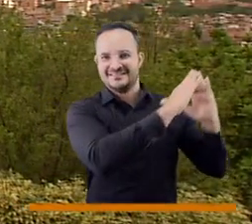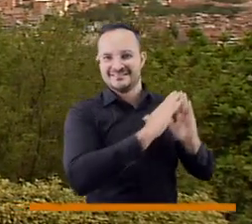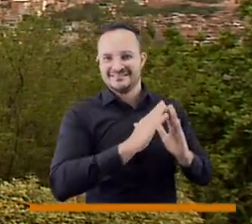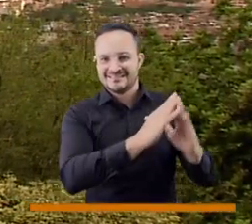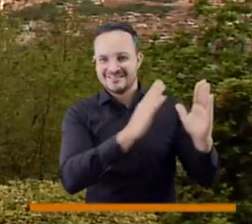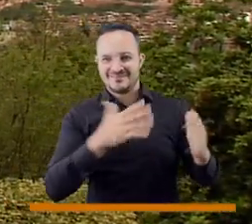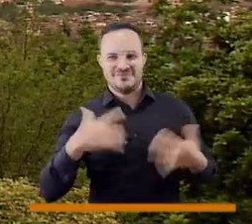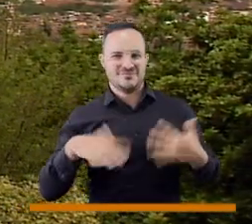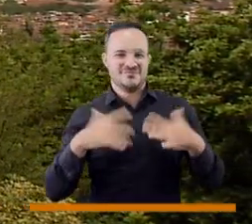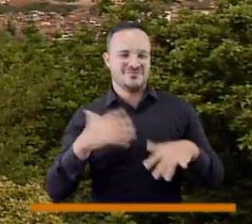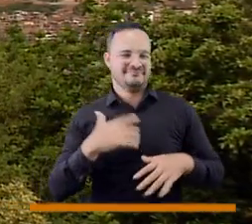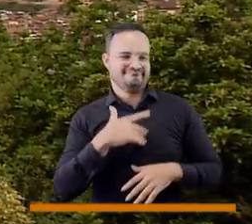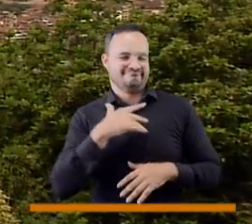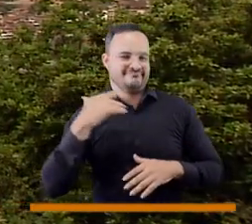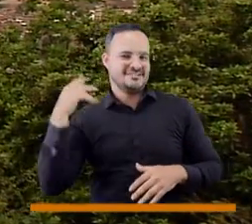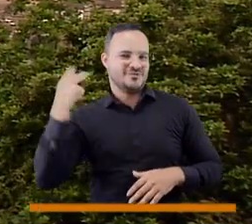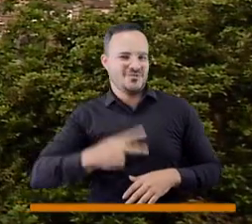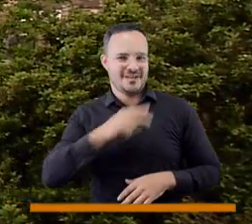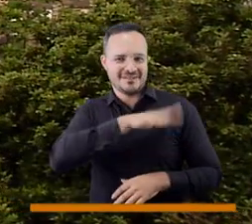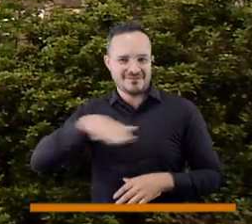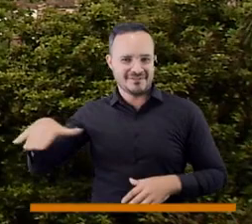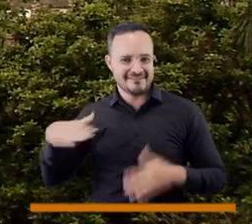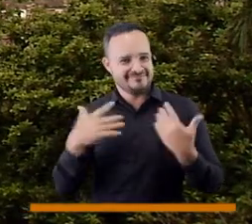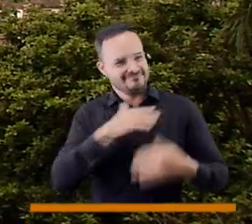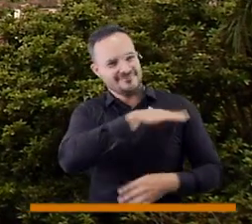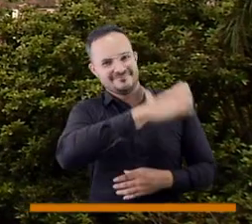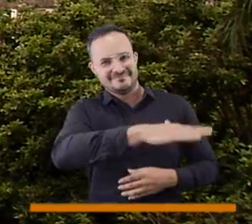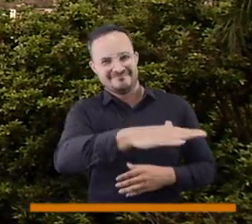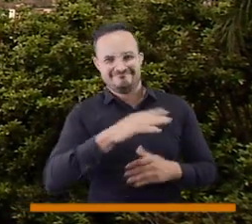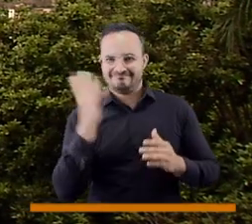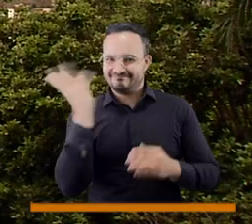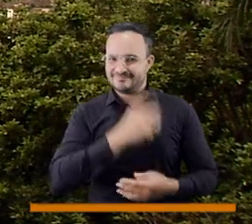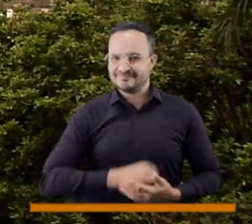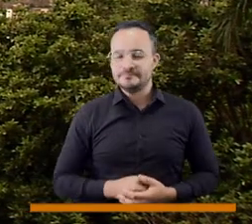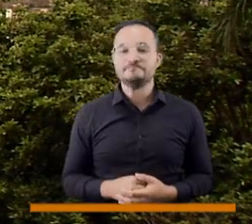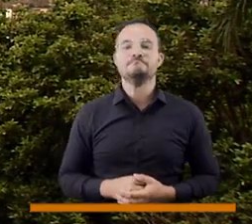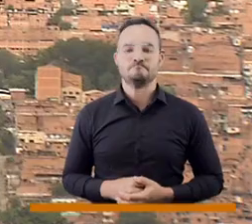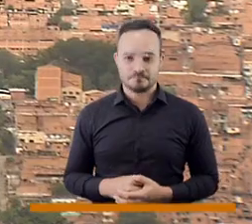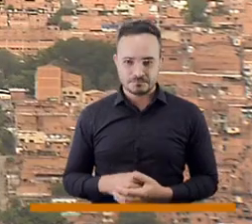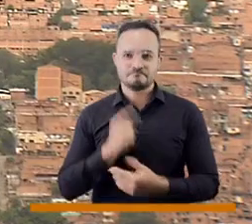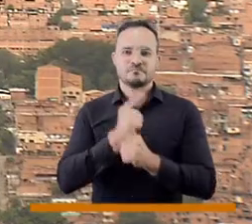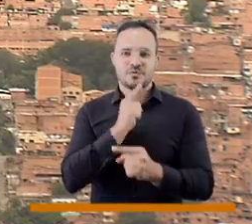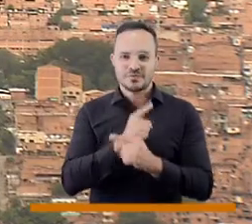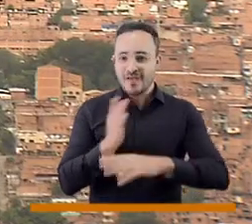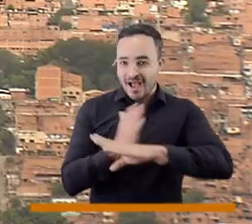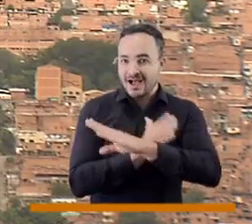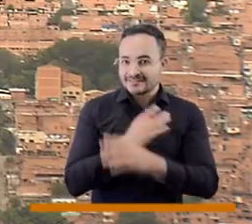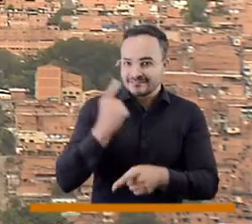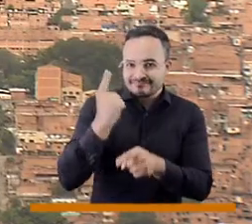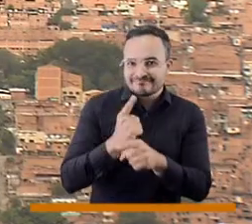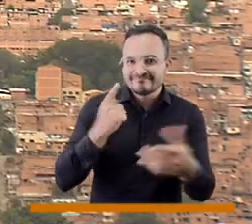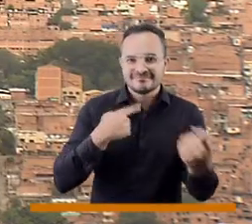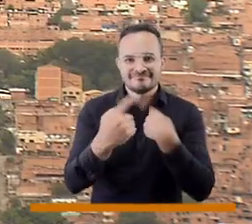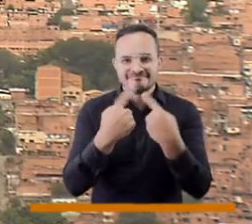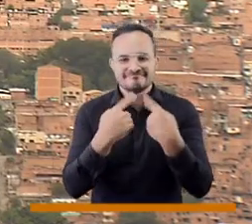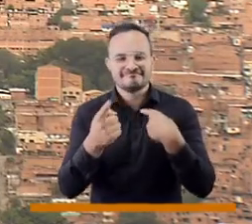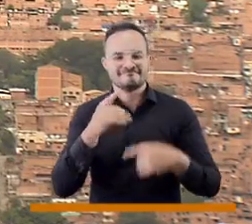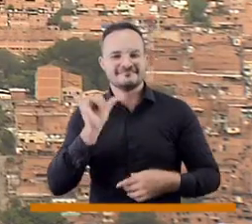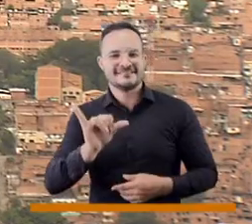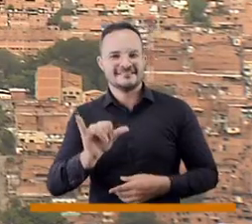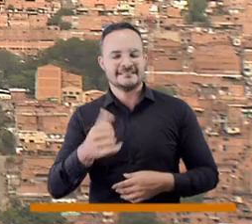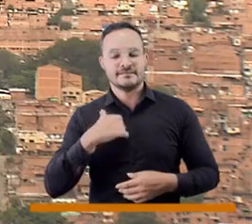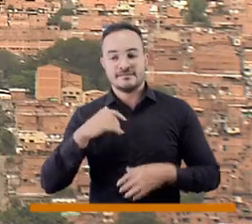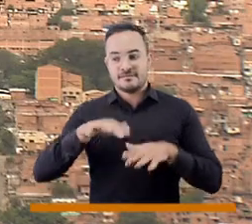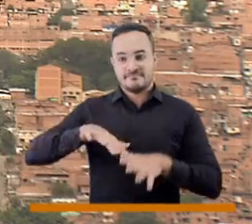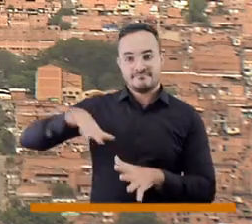los techos conquistados por esos antioqueños y sus montañas. Catherine, inclusive ahorita estábamos hablando y decíamos que la